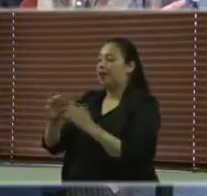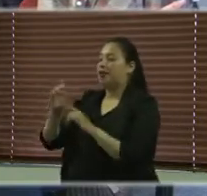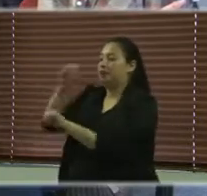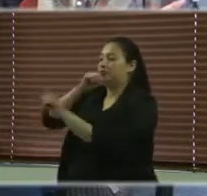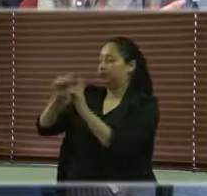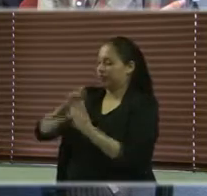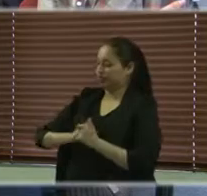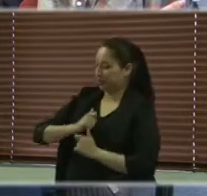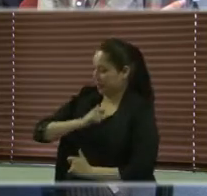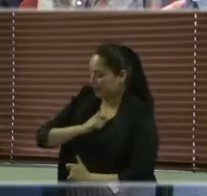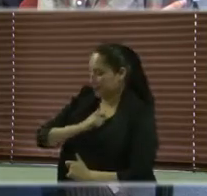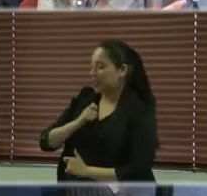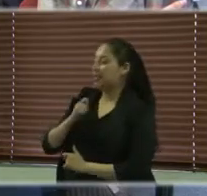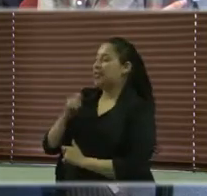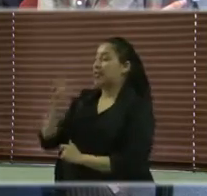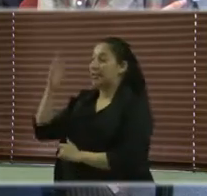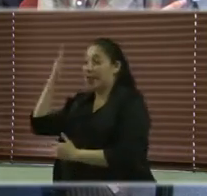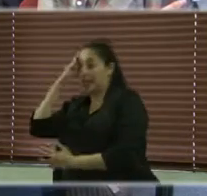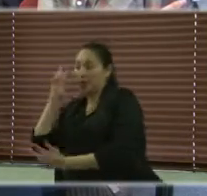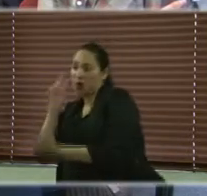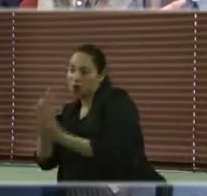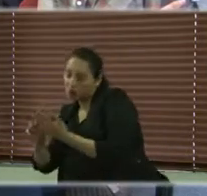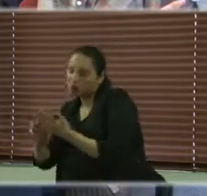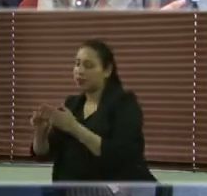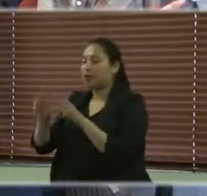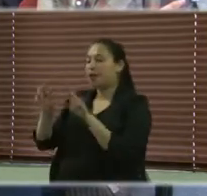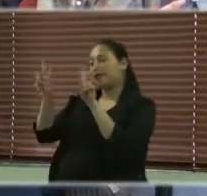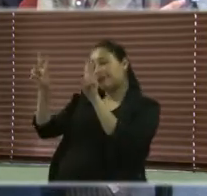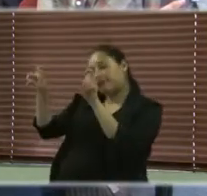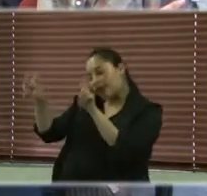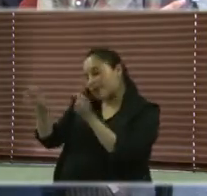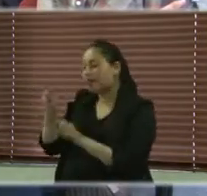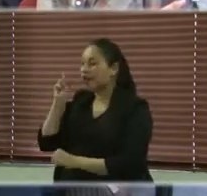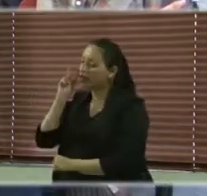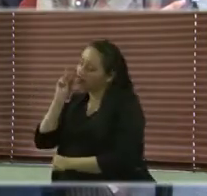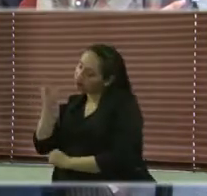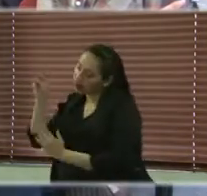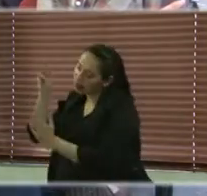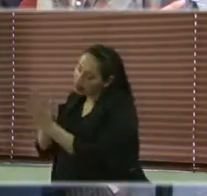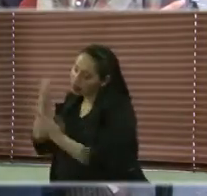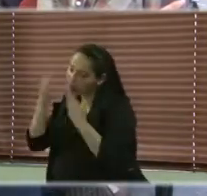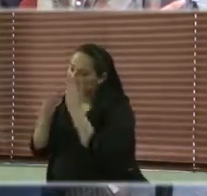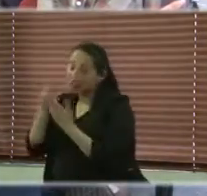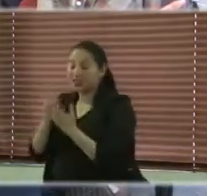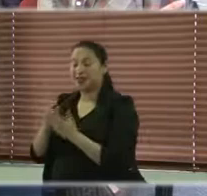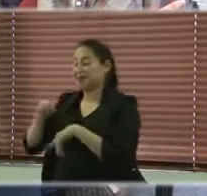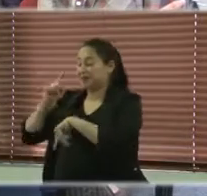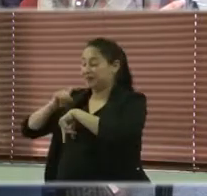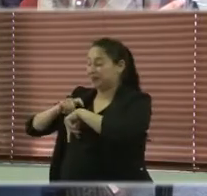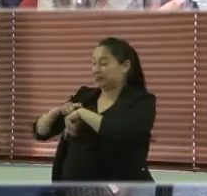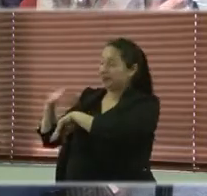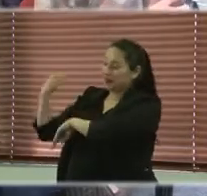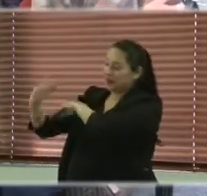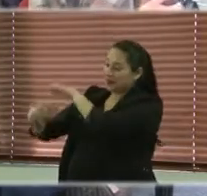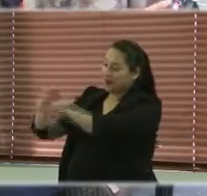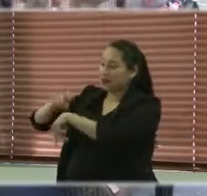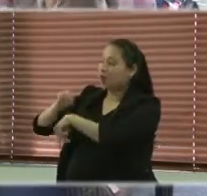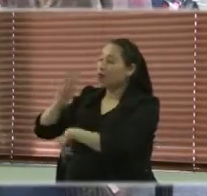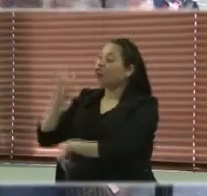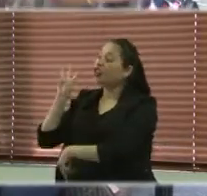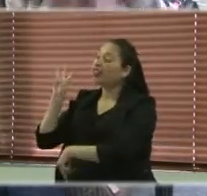Y eso Y por eso el procedimiento es tan largo dura unos tres años más o menos